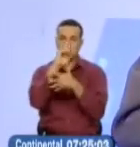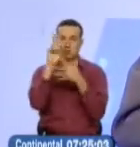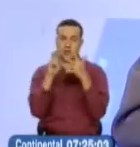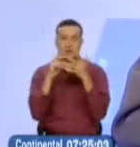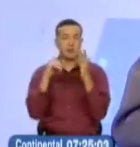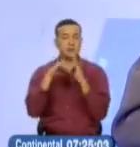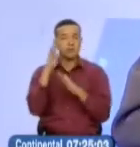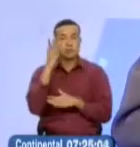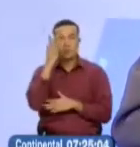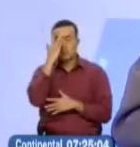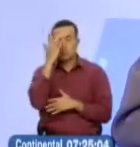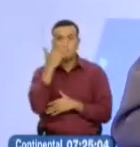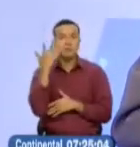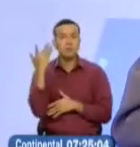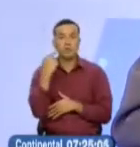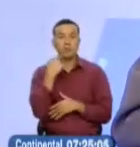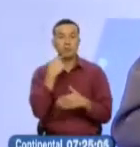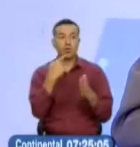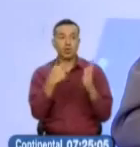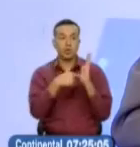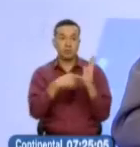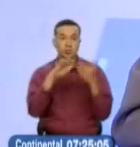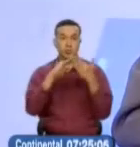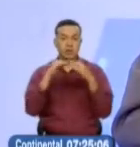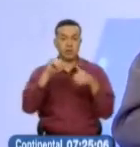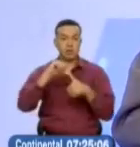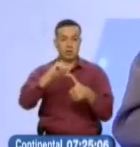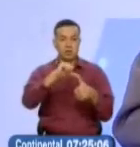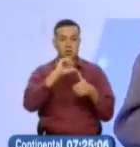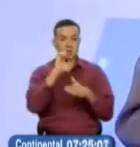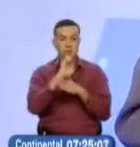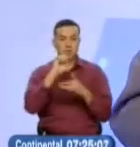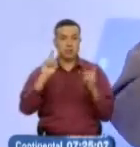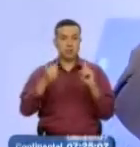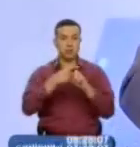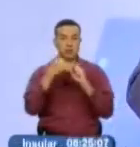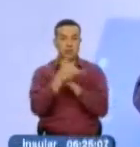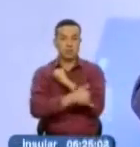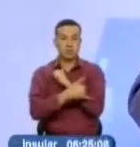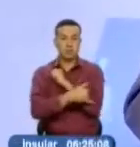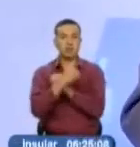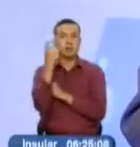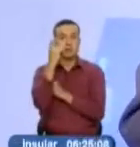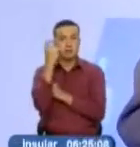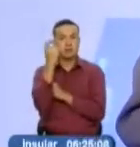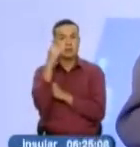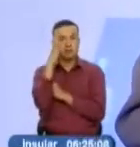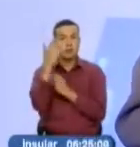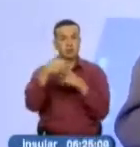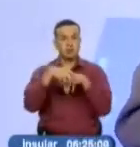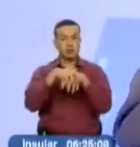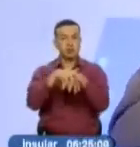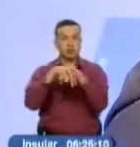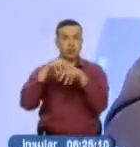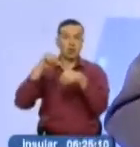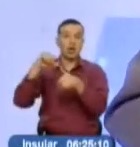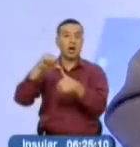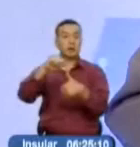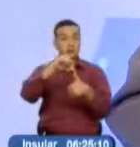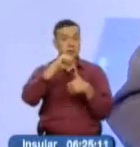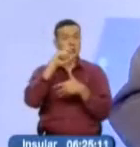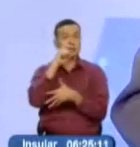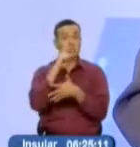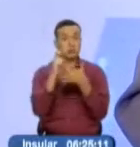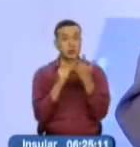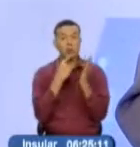particular dejando de lado la comunidad andina cuando el Ecuador es el primer país que necesita la integración andina cuando nosotros